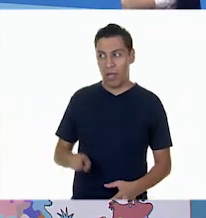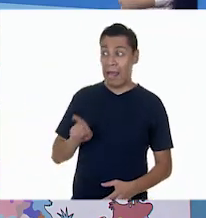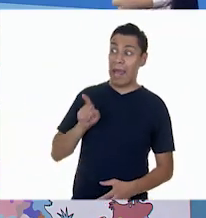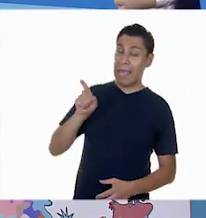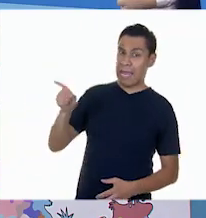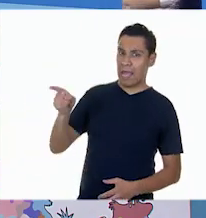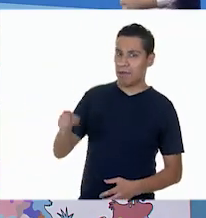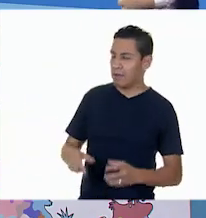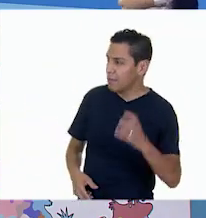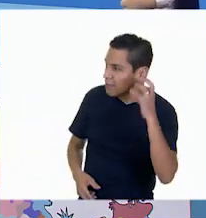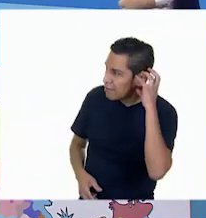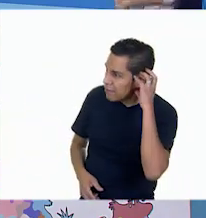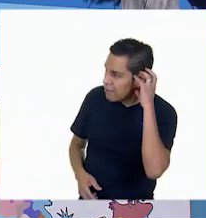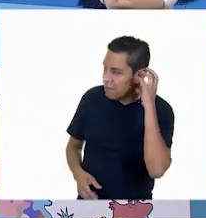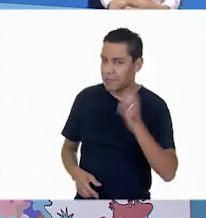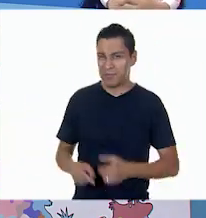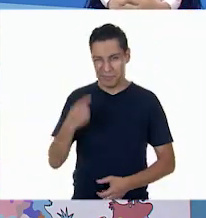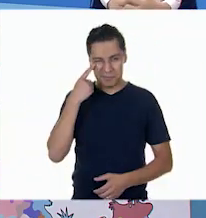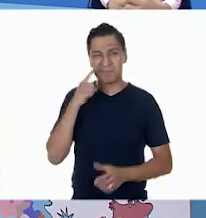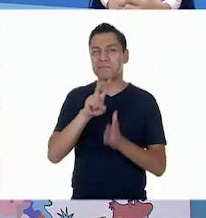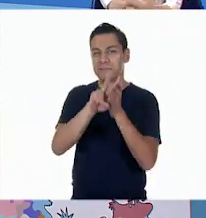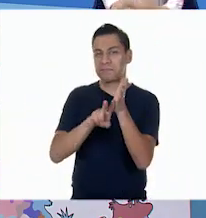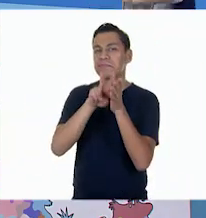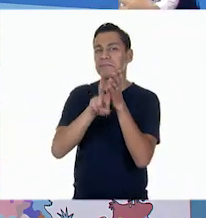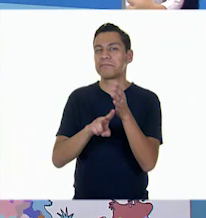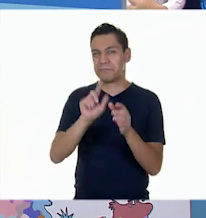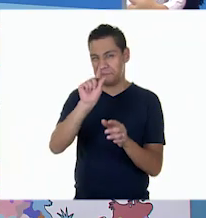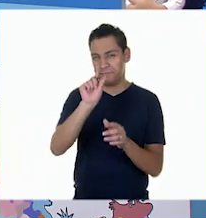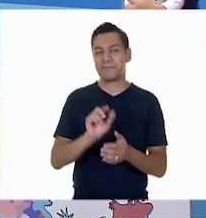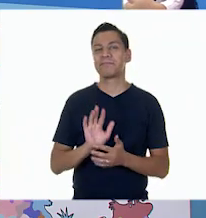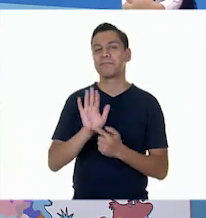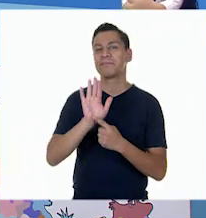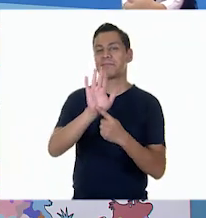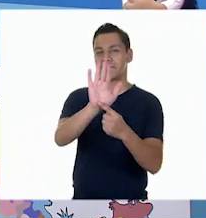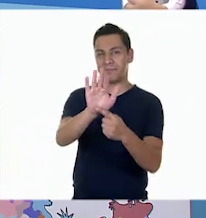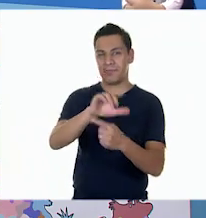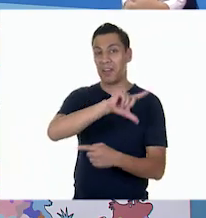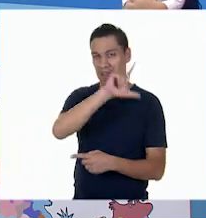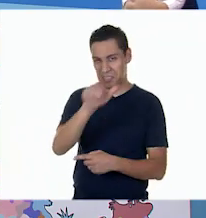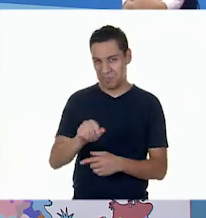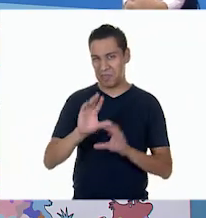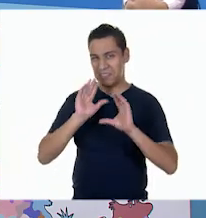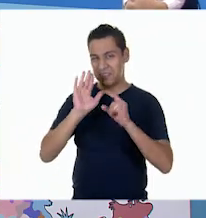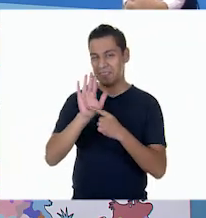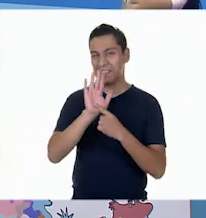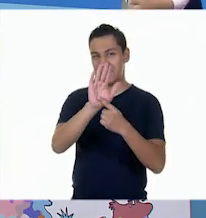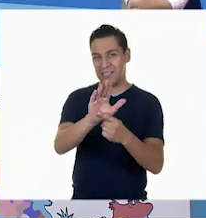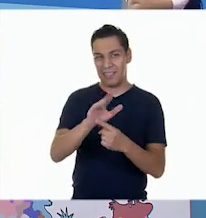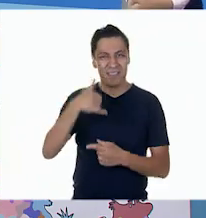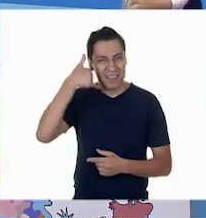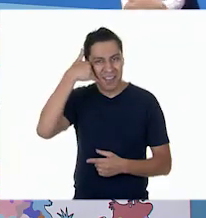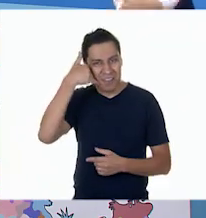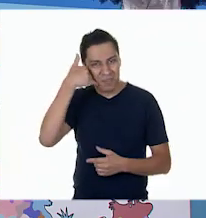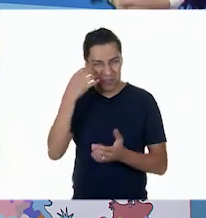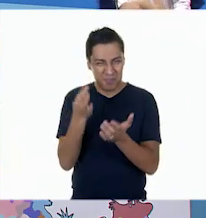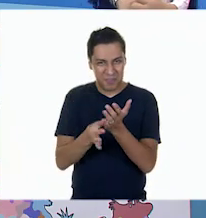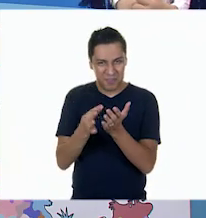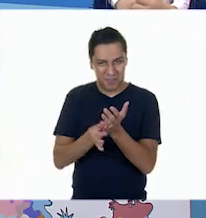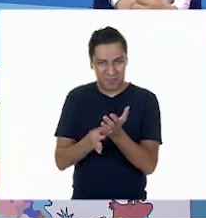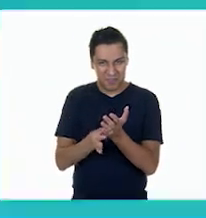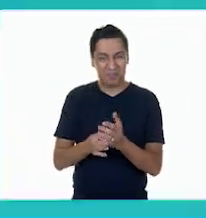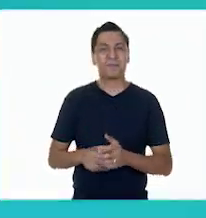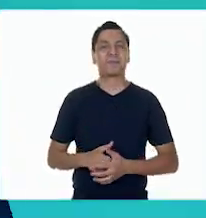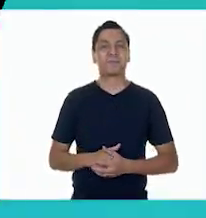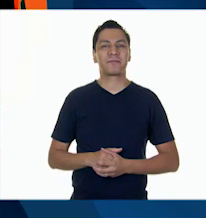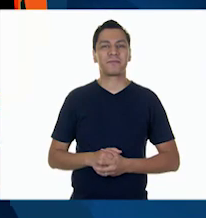traje el dato en video. Acompáñenme a ver el siguiente contenido que también nos proporciona información muy importante sobre el cuidado del